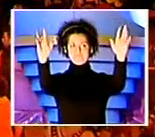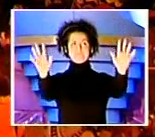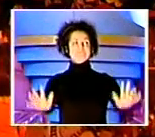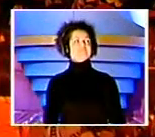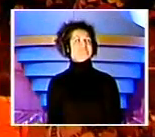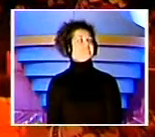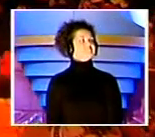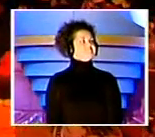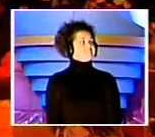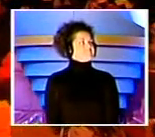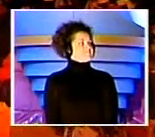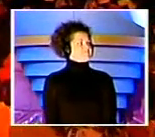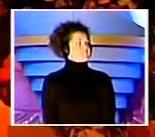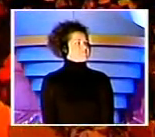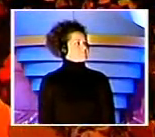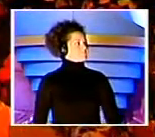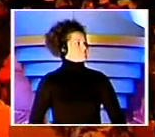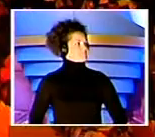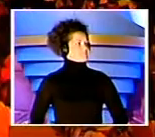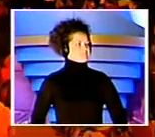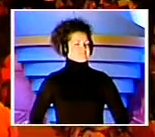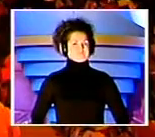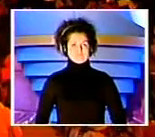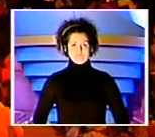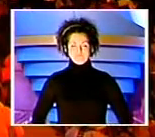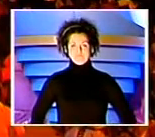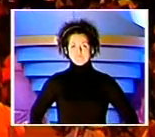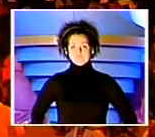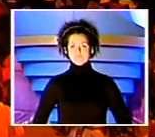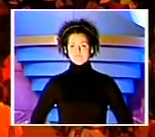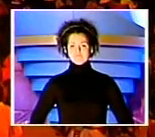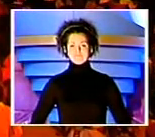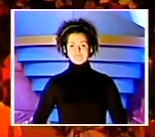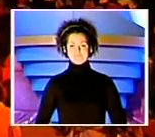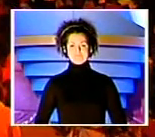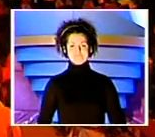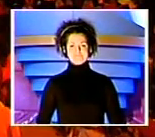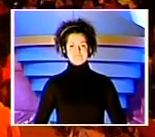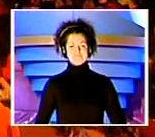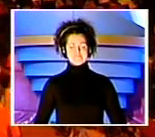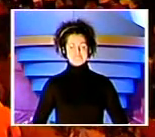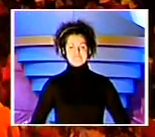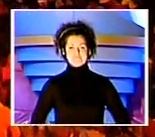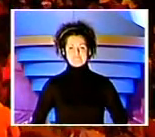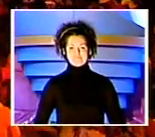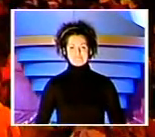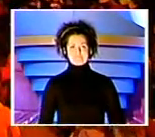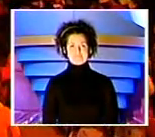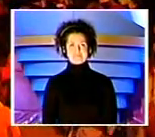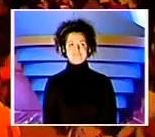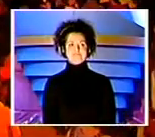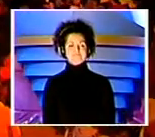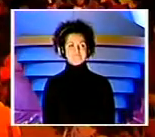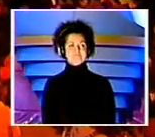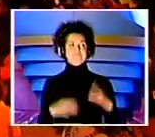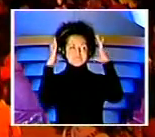primera murga de la noche. Yo me he venido ya a mi lugar habitual de trabajo, donde vamos a hacer las tareas de comentario y narración. Y a mi lado, ahora sí,